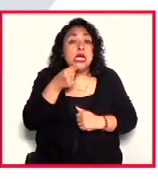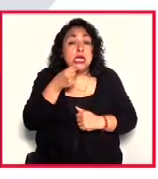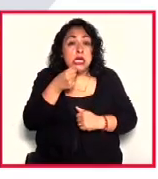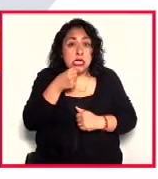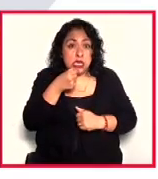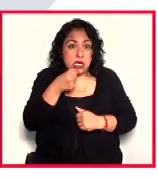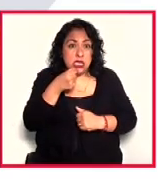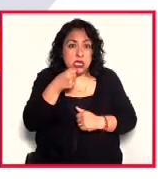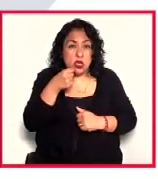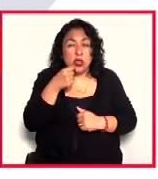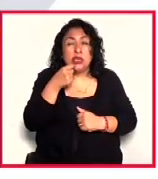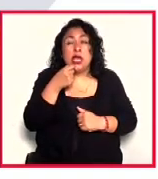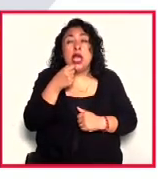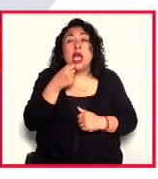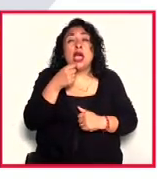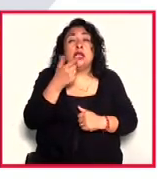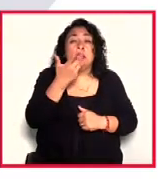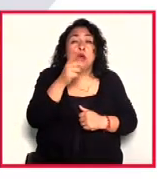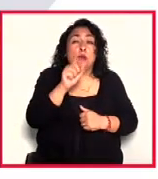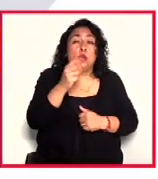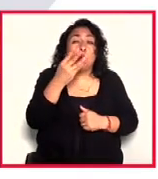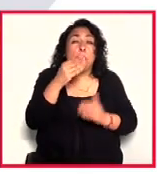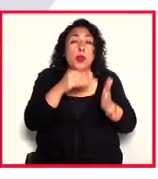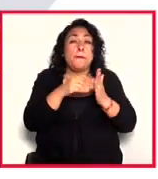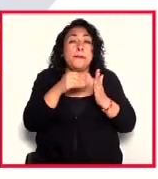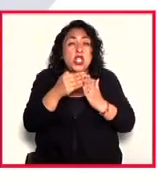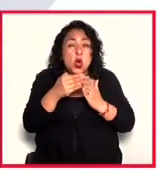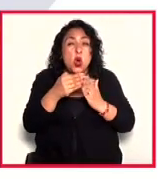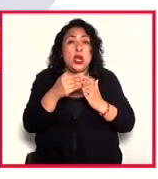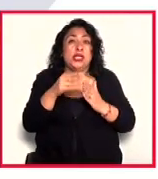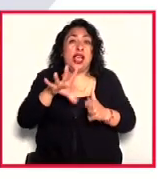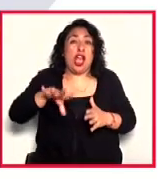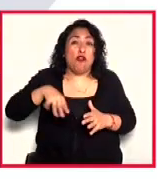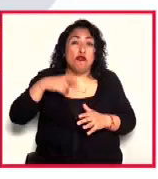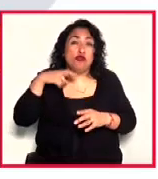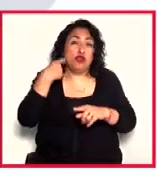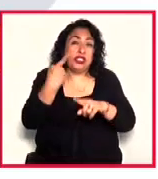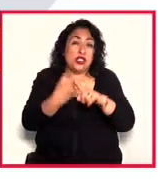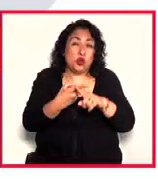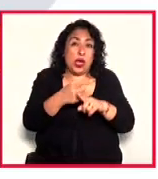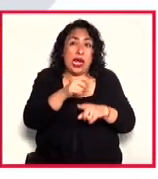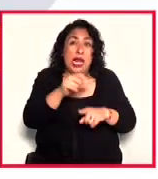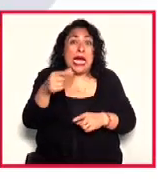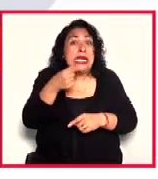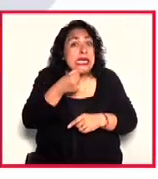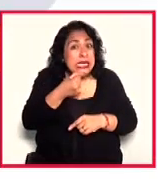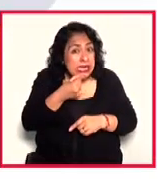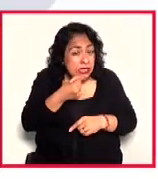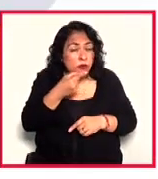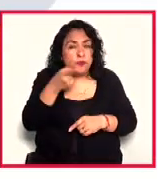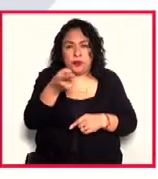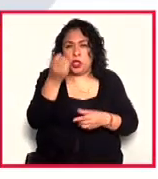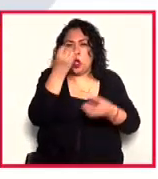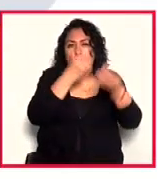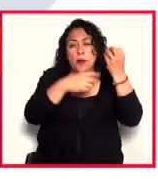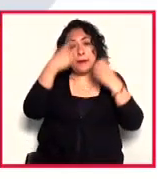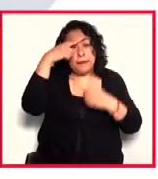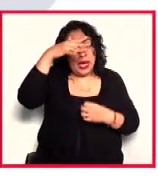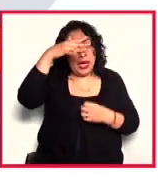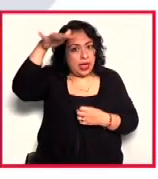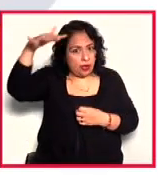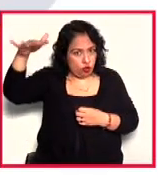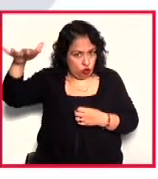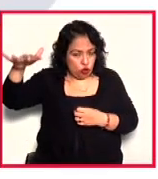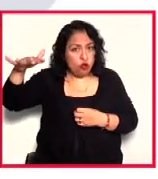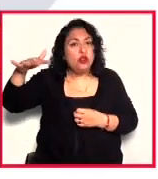reportan 5.4 millones de casos de abuso sexual infantil. Entonces, bueno, pues esta es una obra para adultos y en busca también de